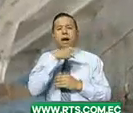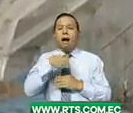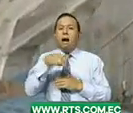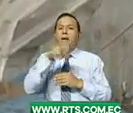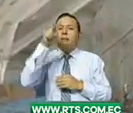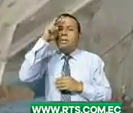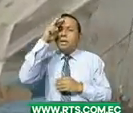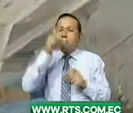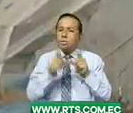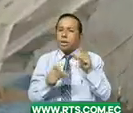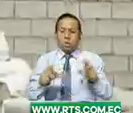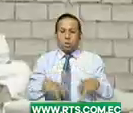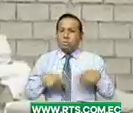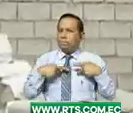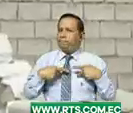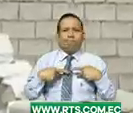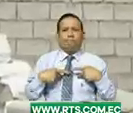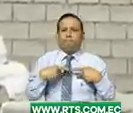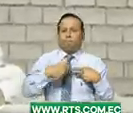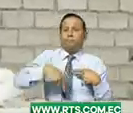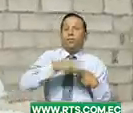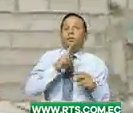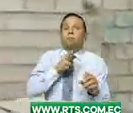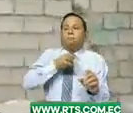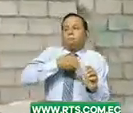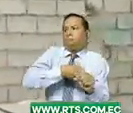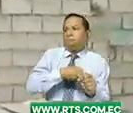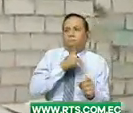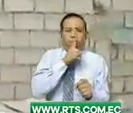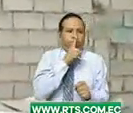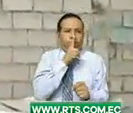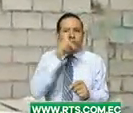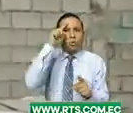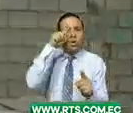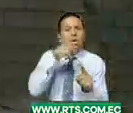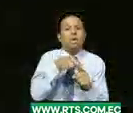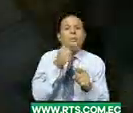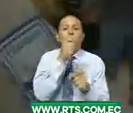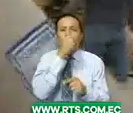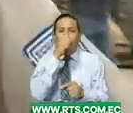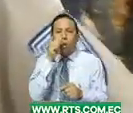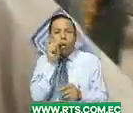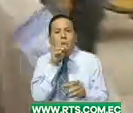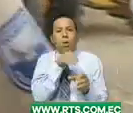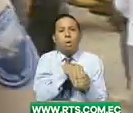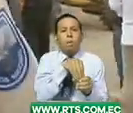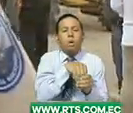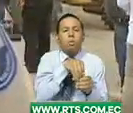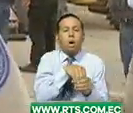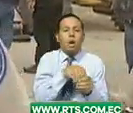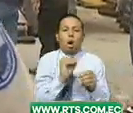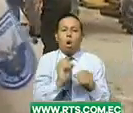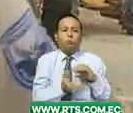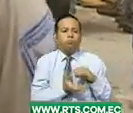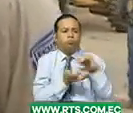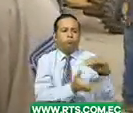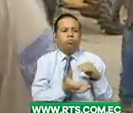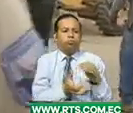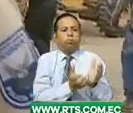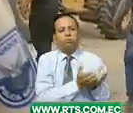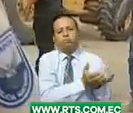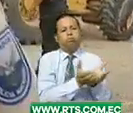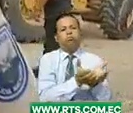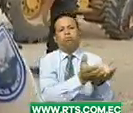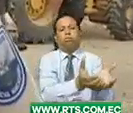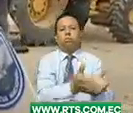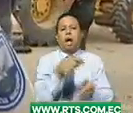actividades irregulares por parte de grupos que dominan el narcotráfico. Lo importante aquí es erradicar toda la